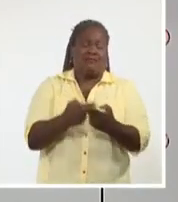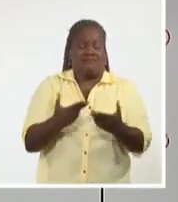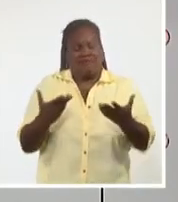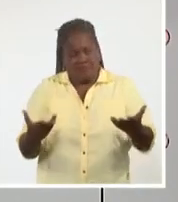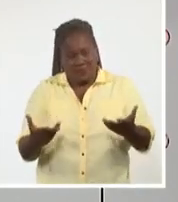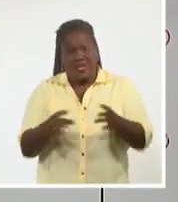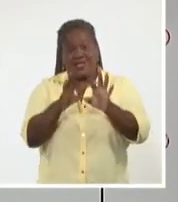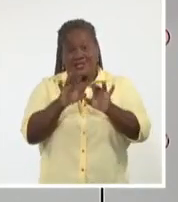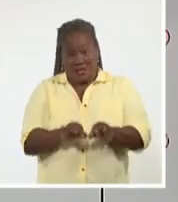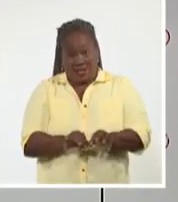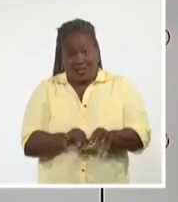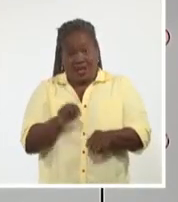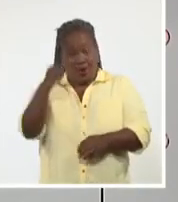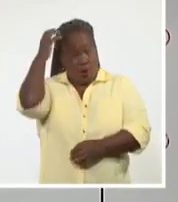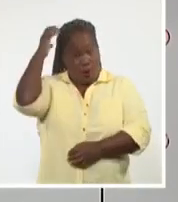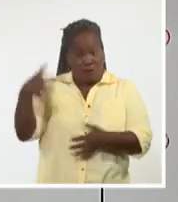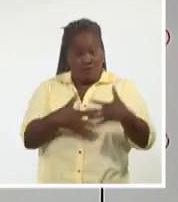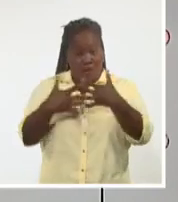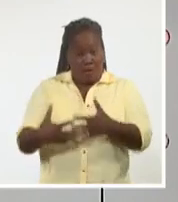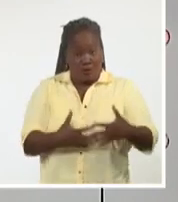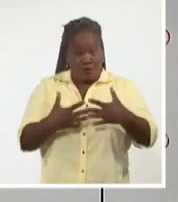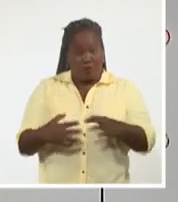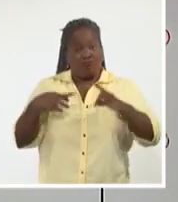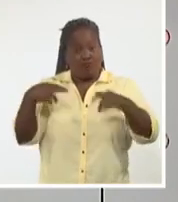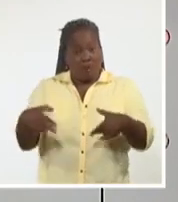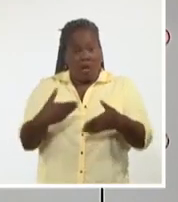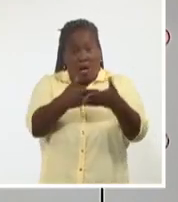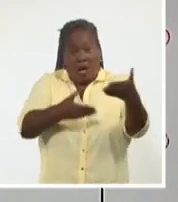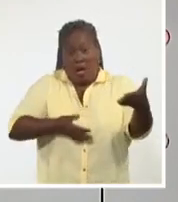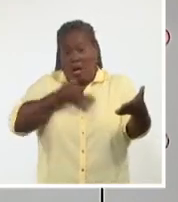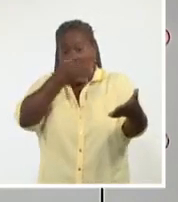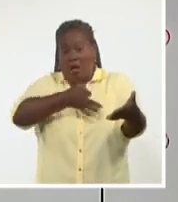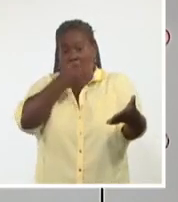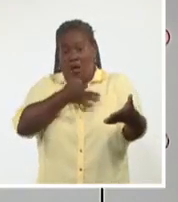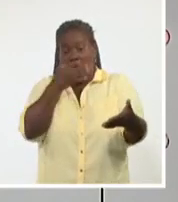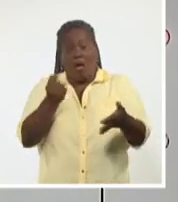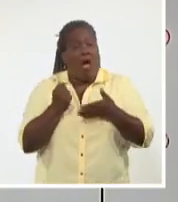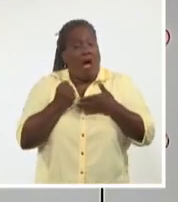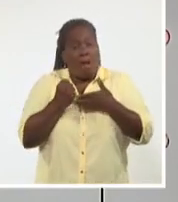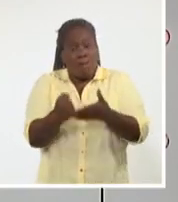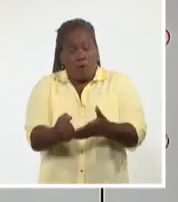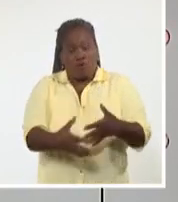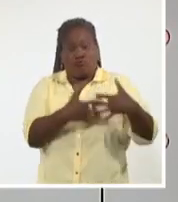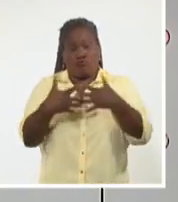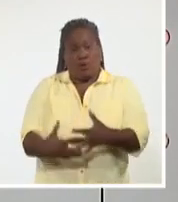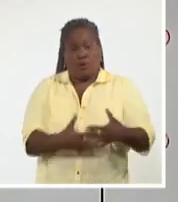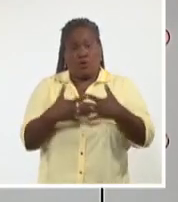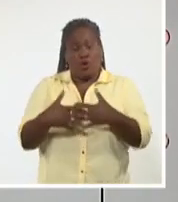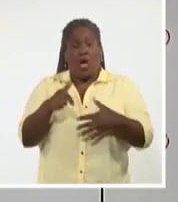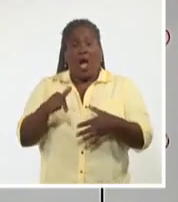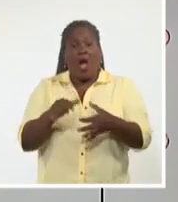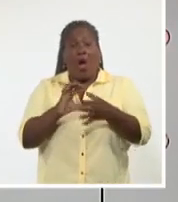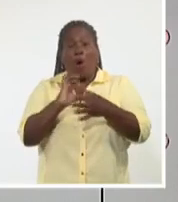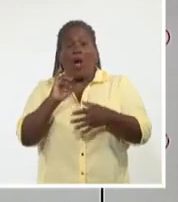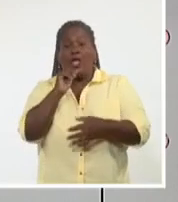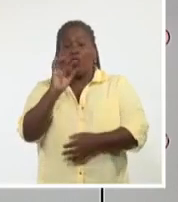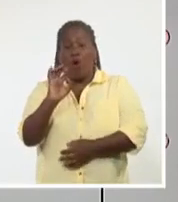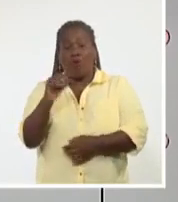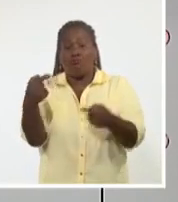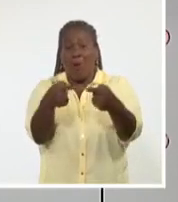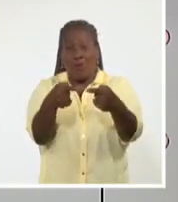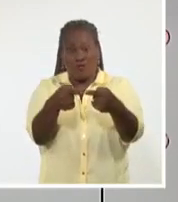de estado- anthony blinken reiteró en un comunicado el total apoyo de washington a juan guaidó sobre el que